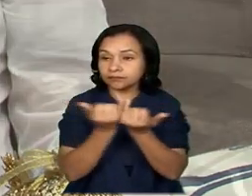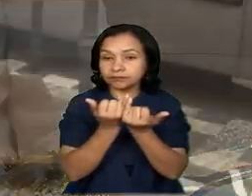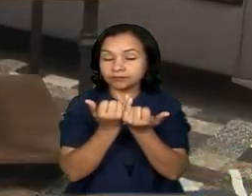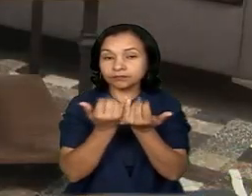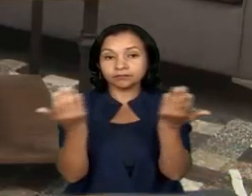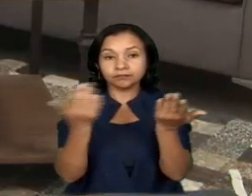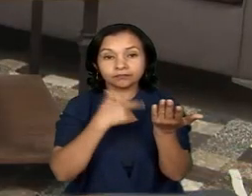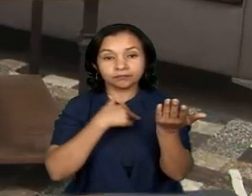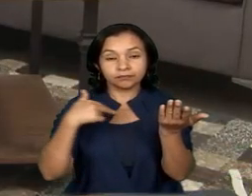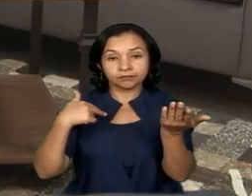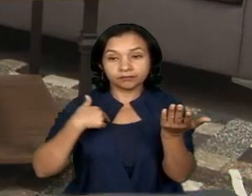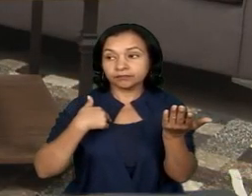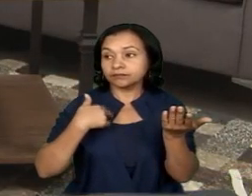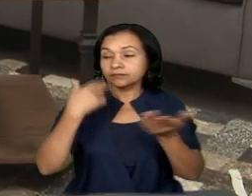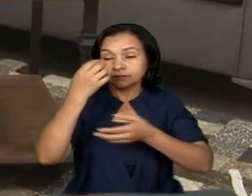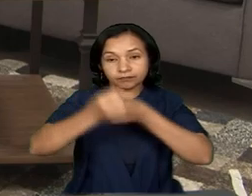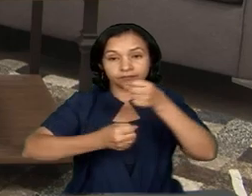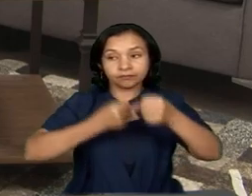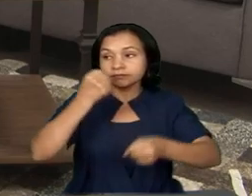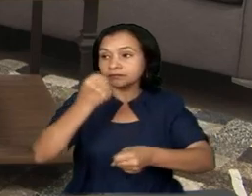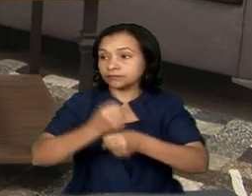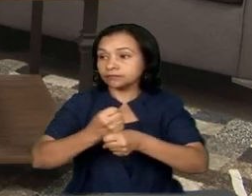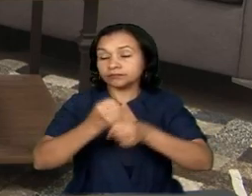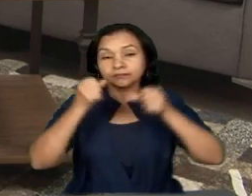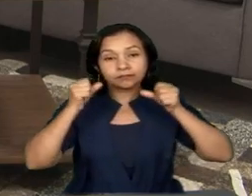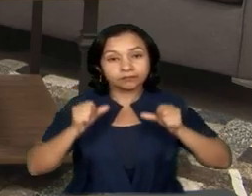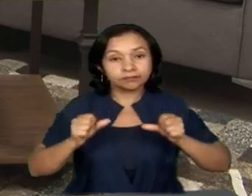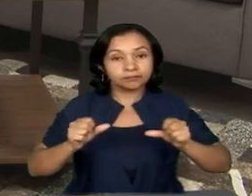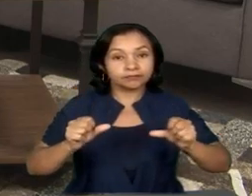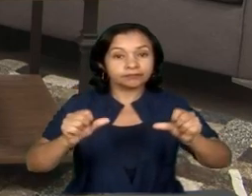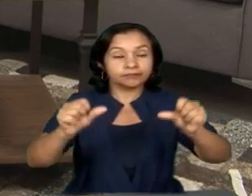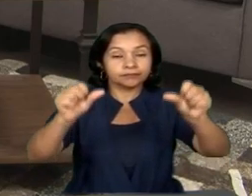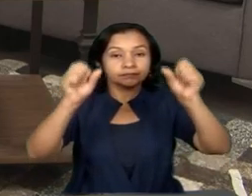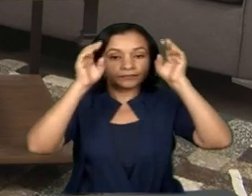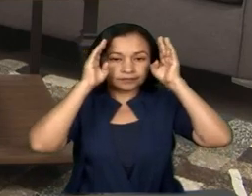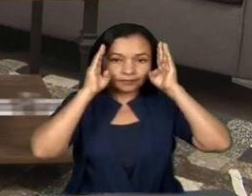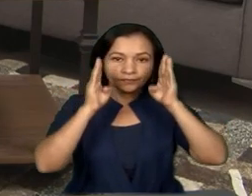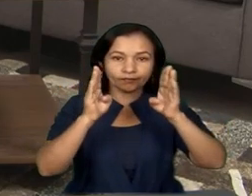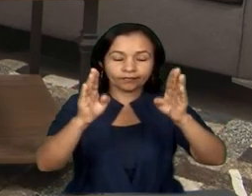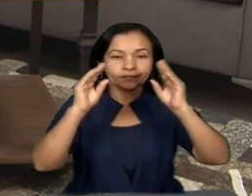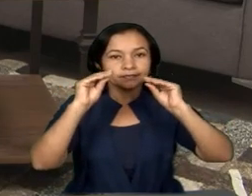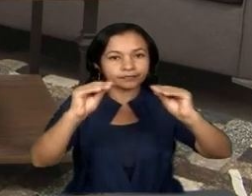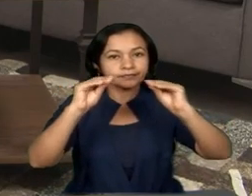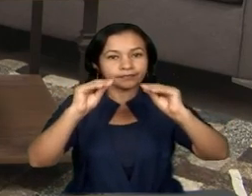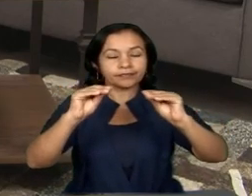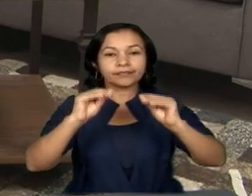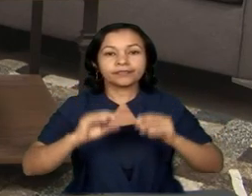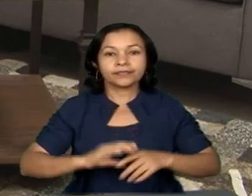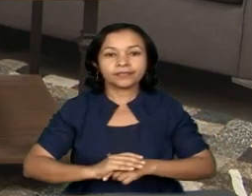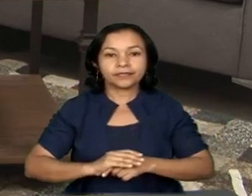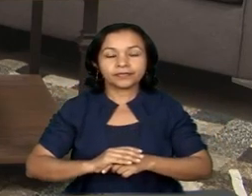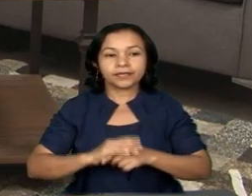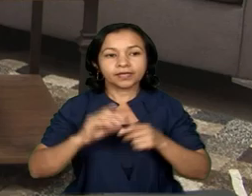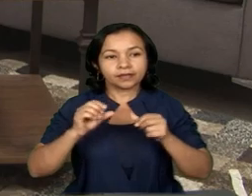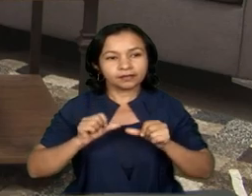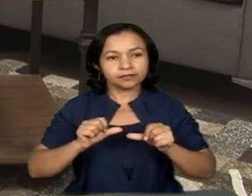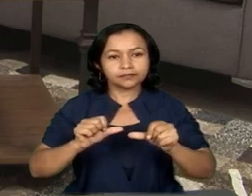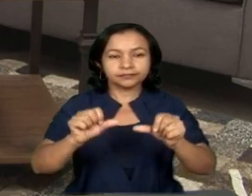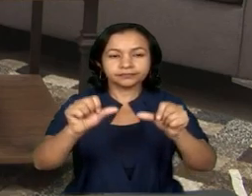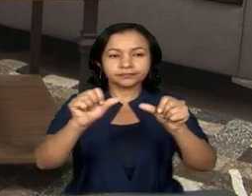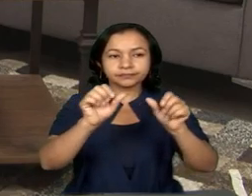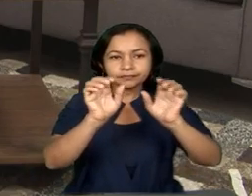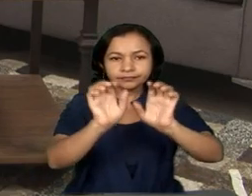ha sido un año en que se ha mantenido el crecimiento de la cobertura educativa. Se ha avanzado en niños y